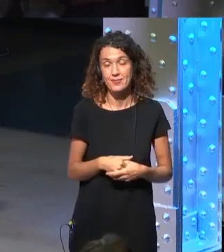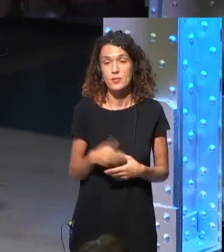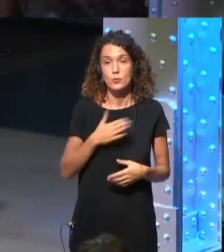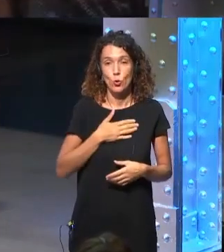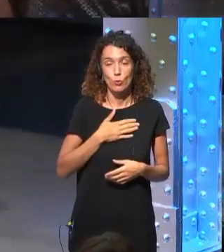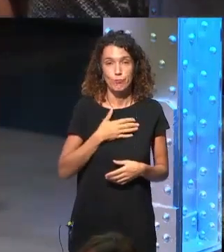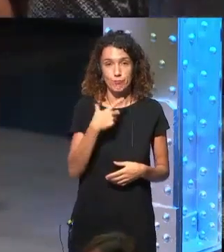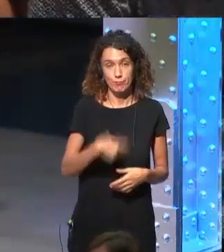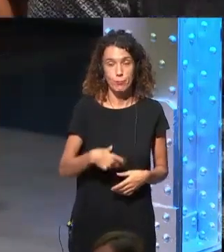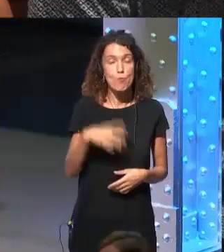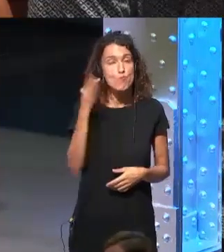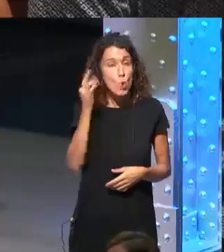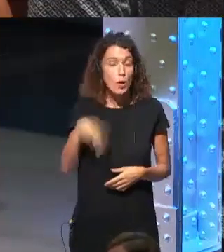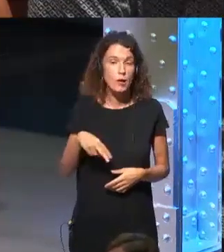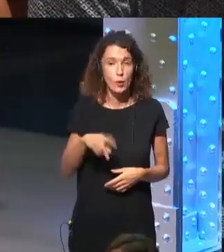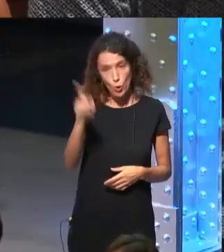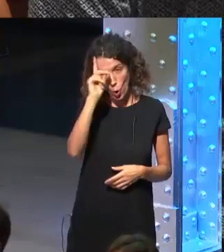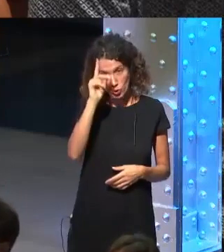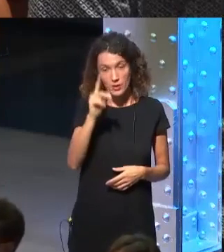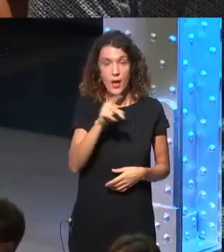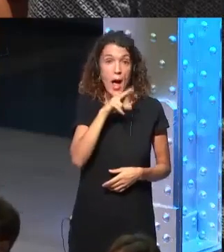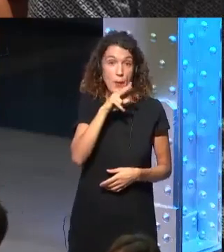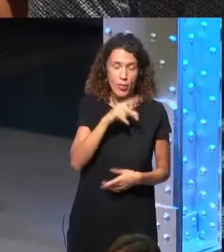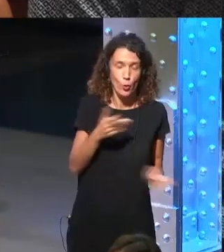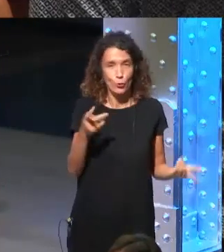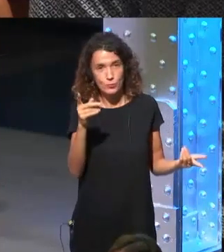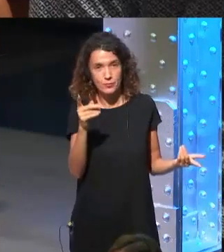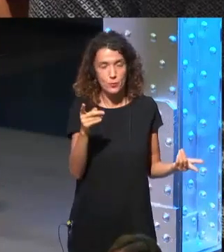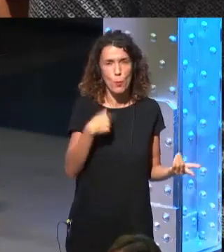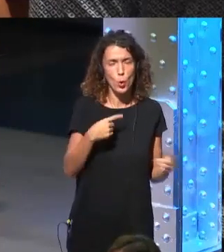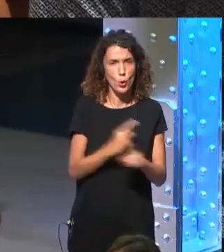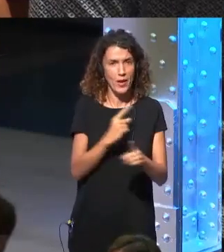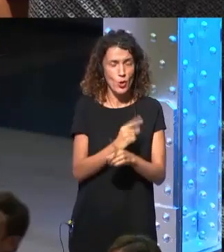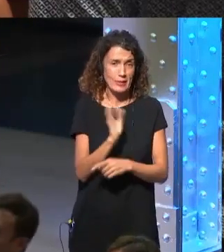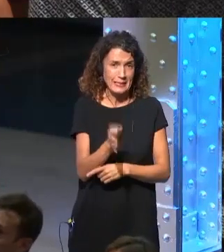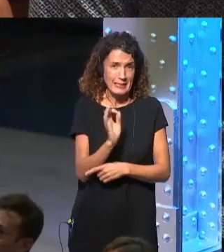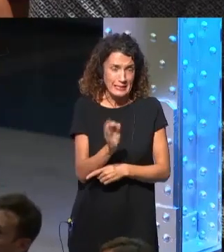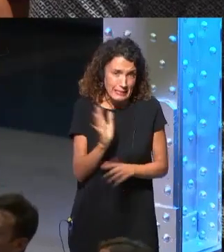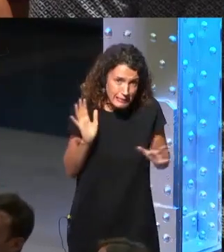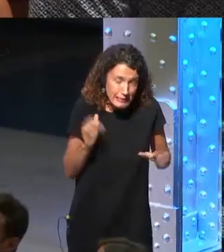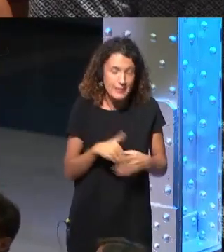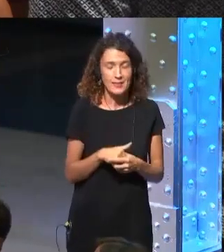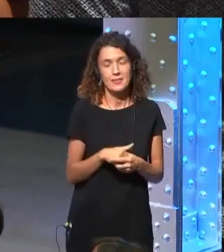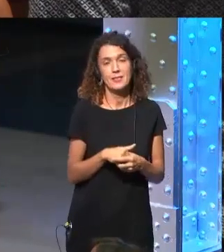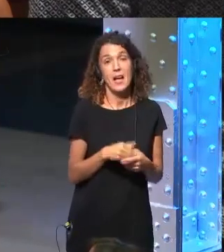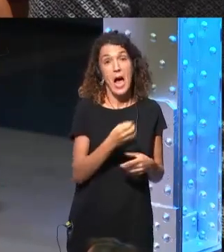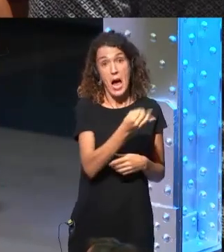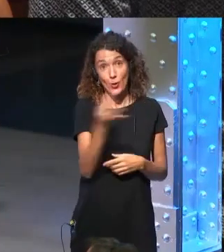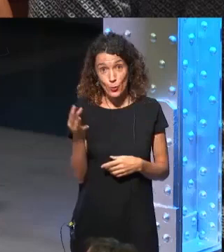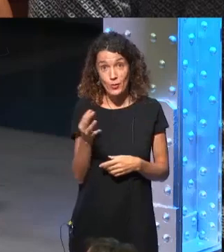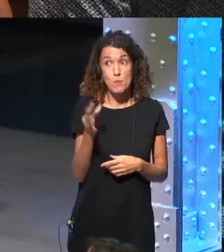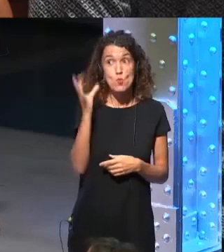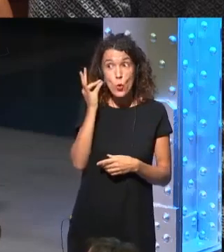Bueno, soy mujer, o no lo sé porque estoy hablando, entonces no lo sé. Estoy un poquito nerviosa, la verdad, y me pregunto si alguna de